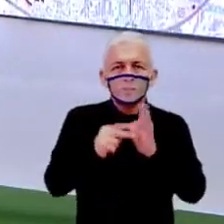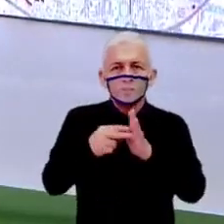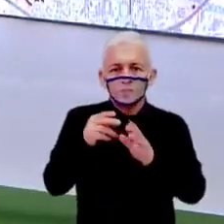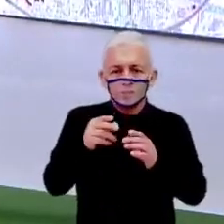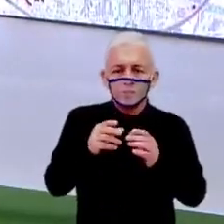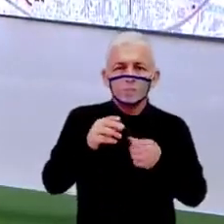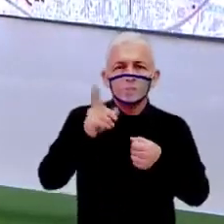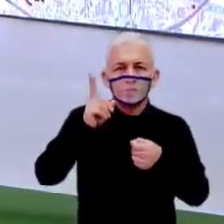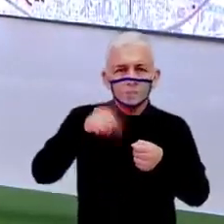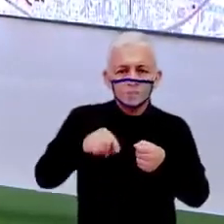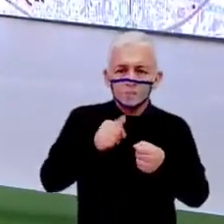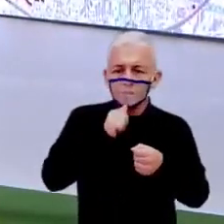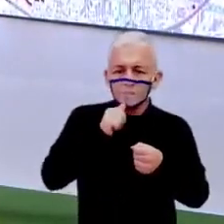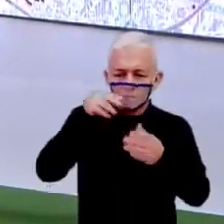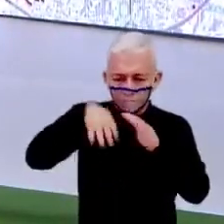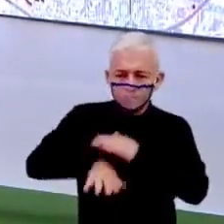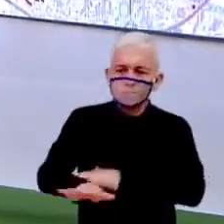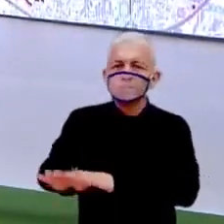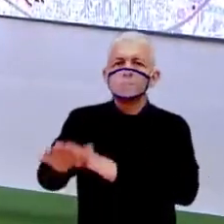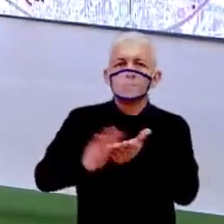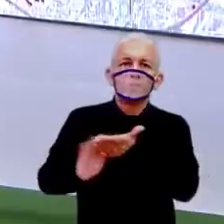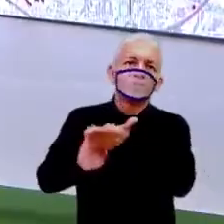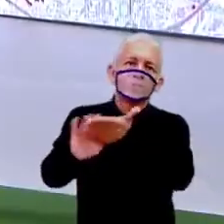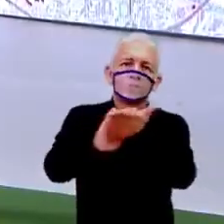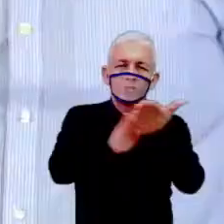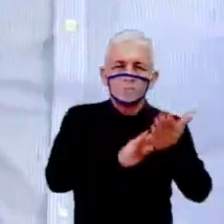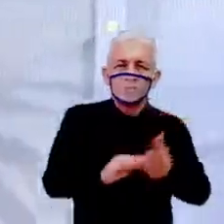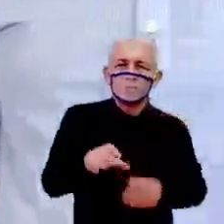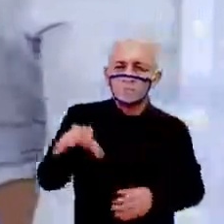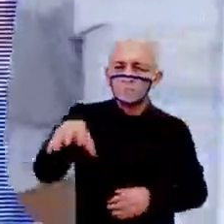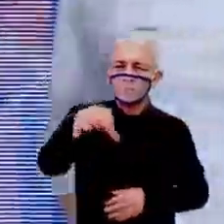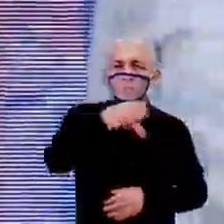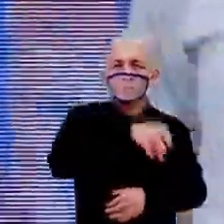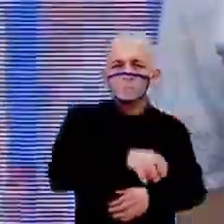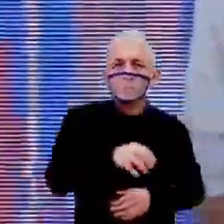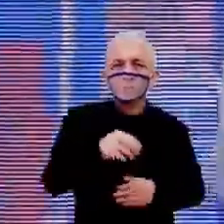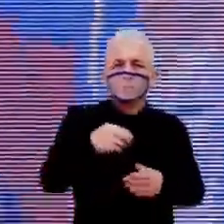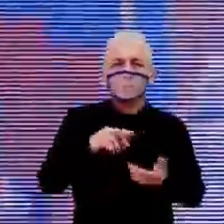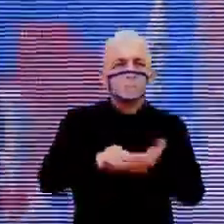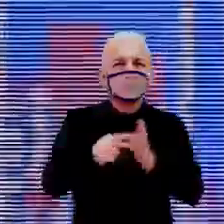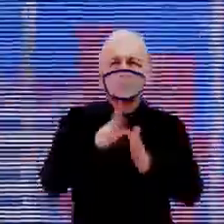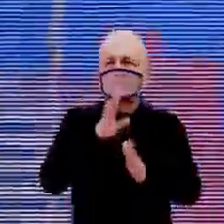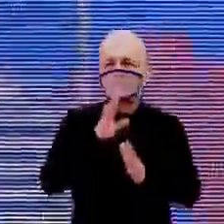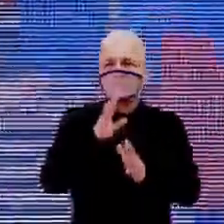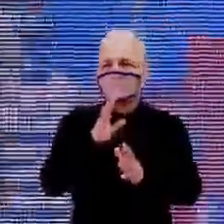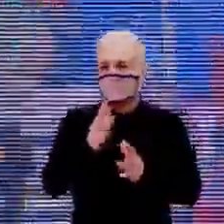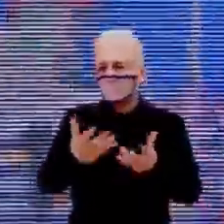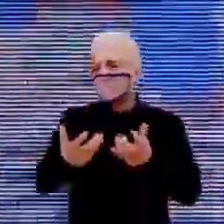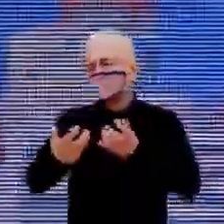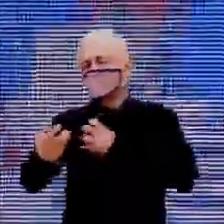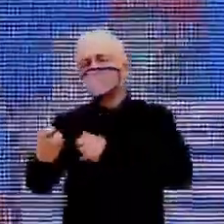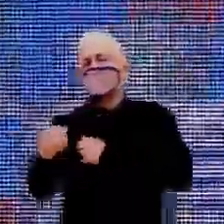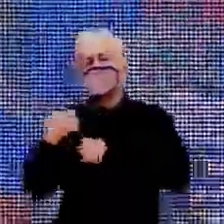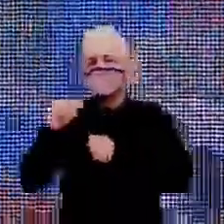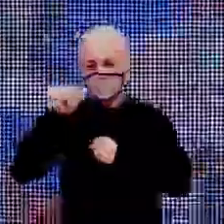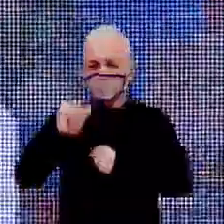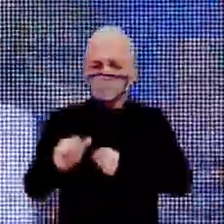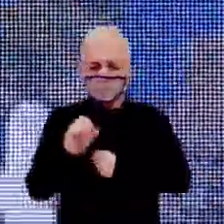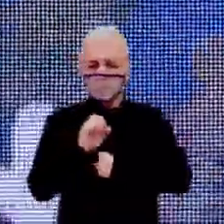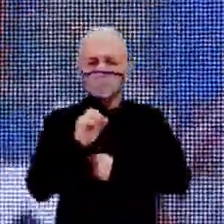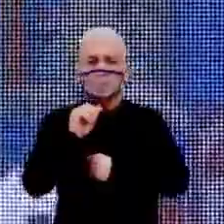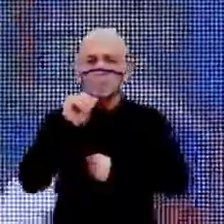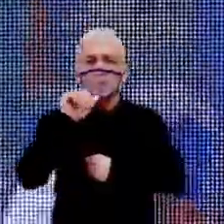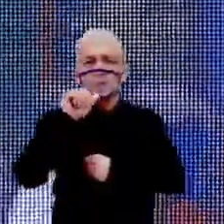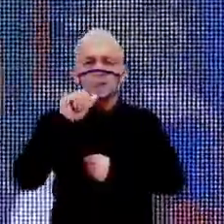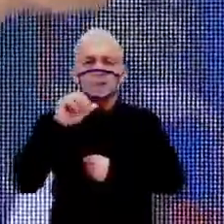ese alcantarillado pluvial vamos a trabajar en los receptores. Nuestros grandes receptores son en la cuenca oriental el caño